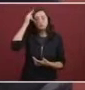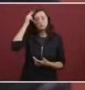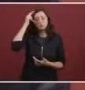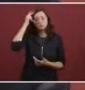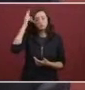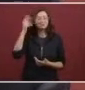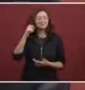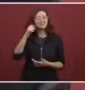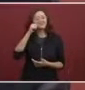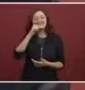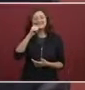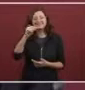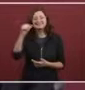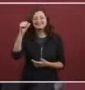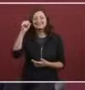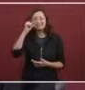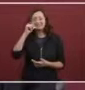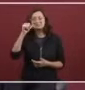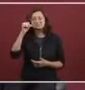controló